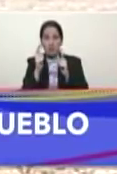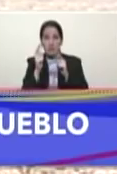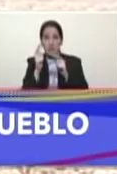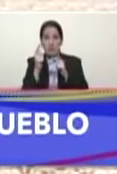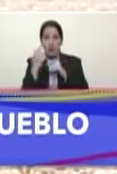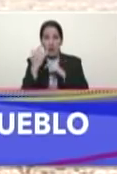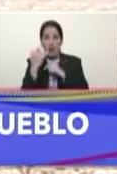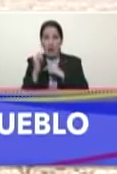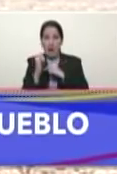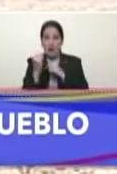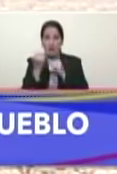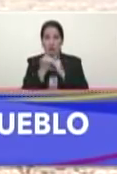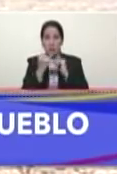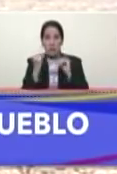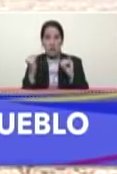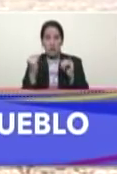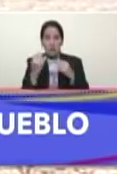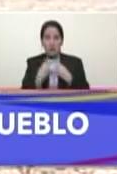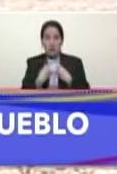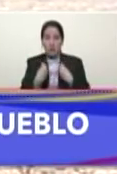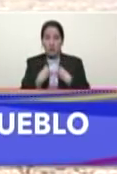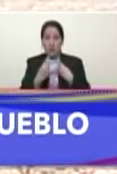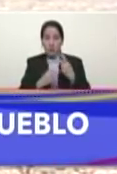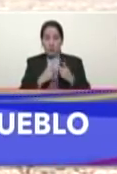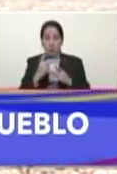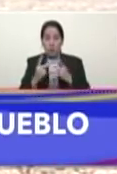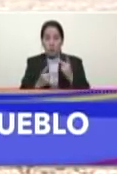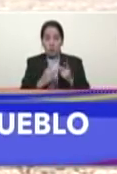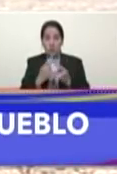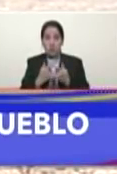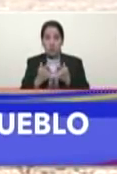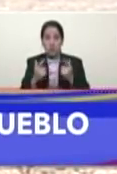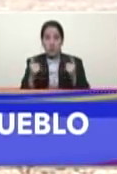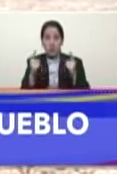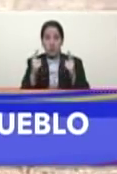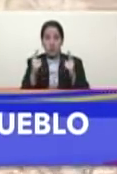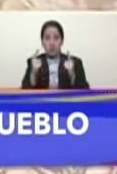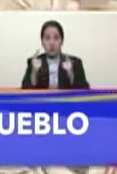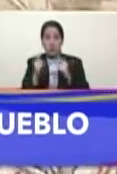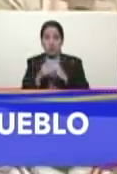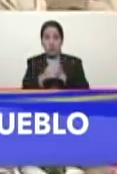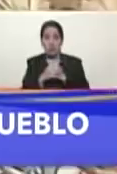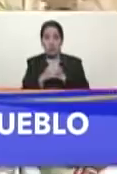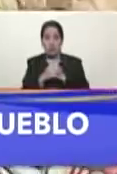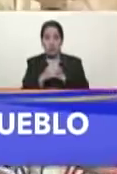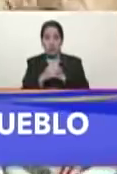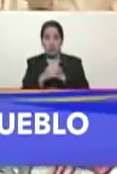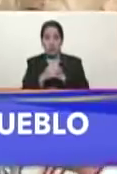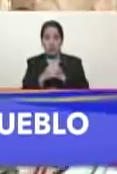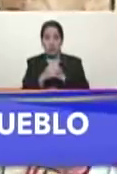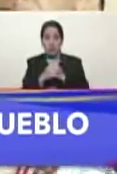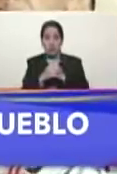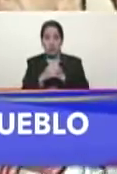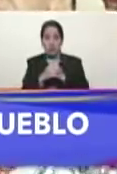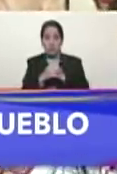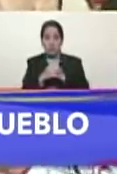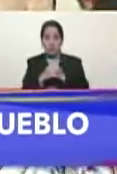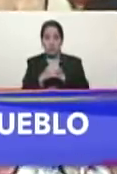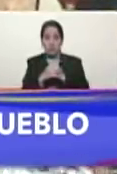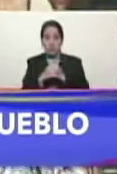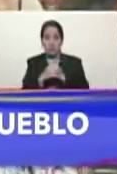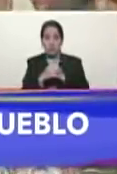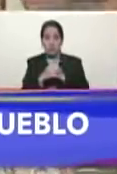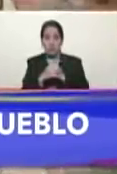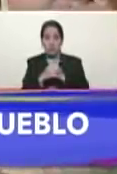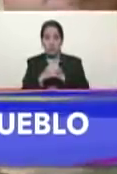independiente. Estamos viviendo un proceso de liberación, liberación de amarras, de chantaje.